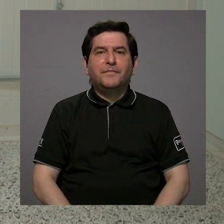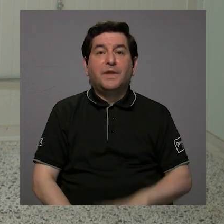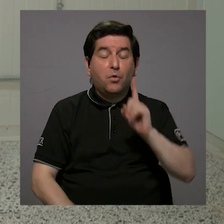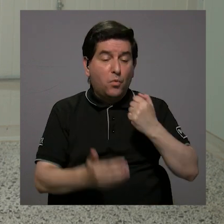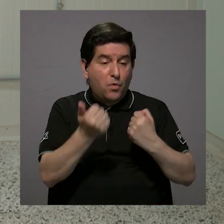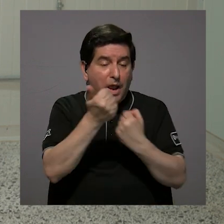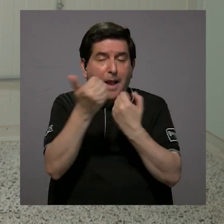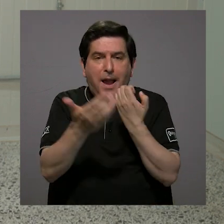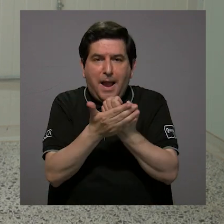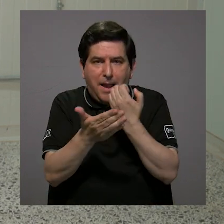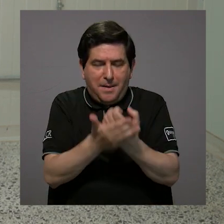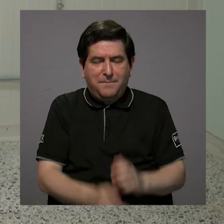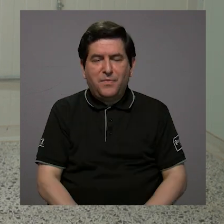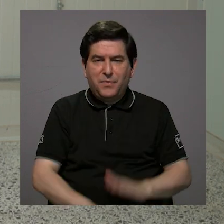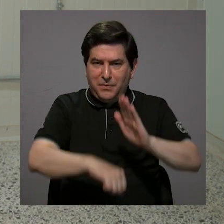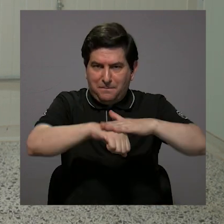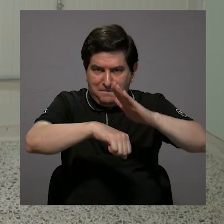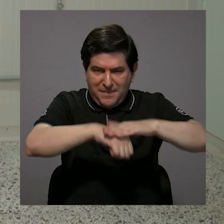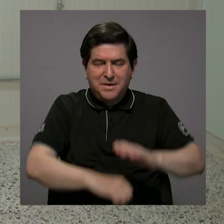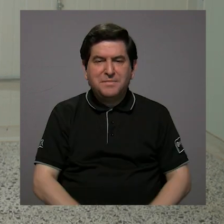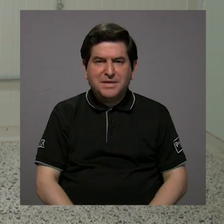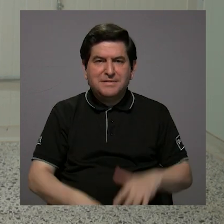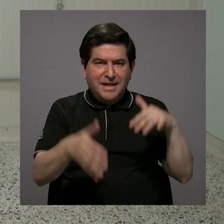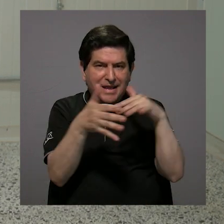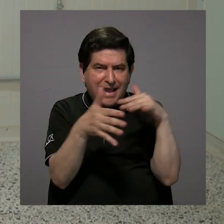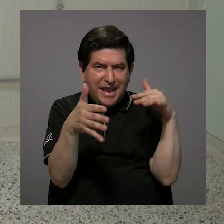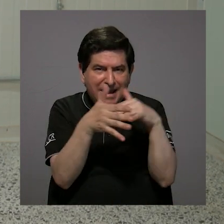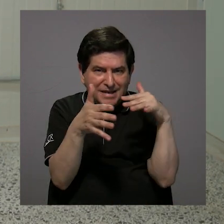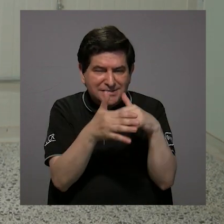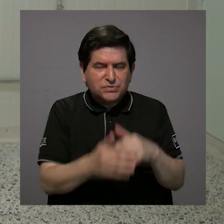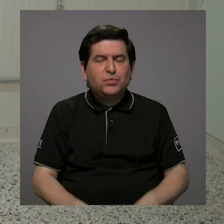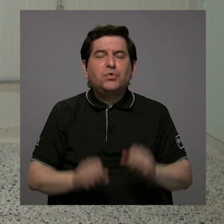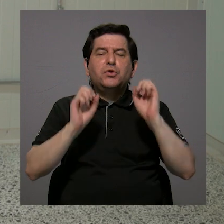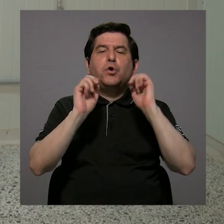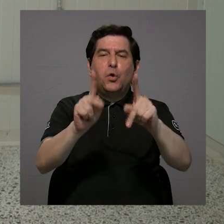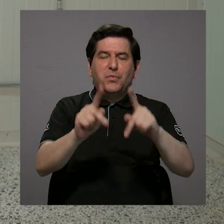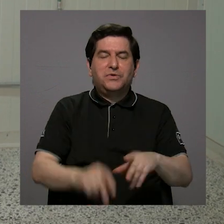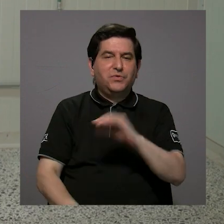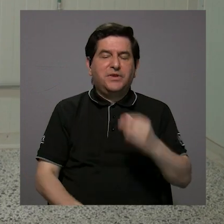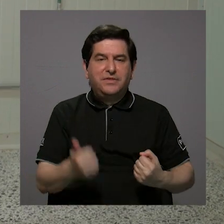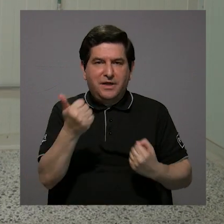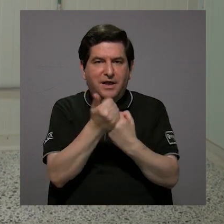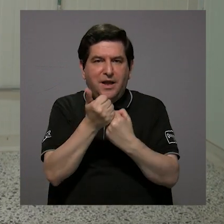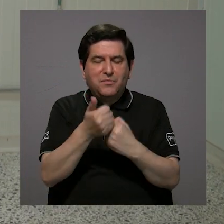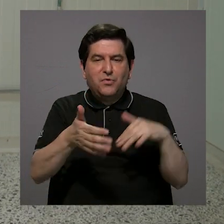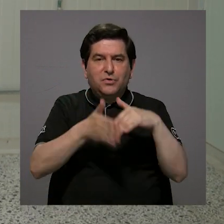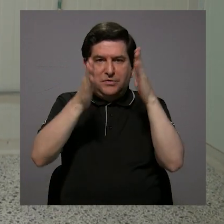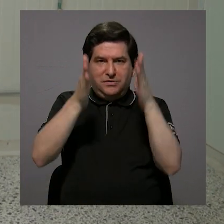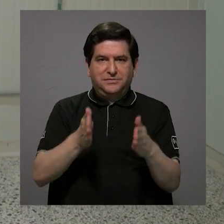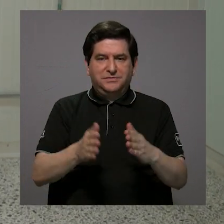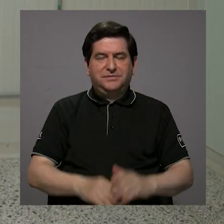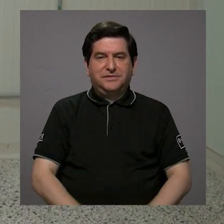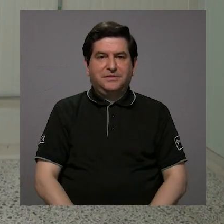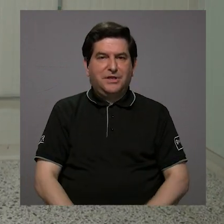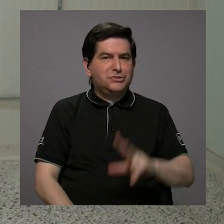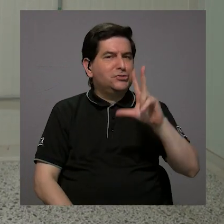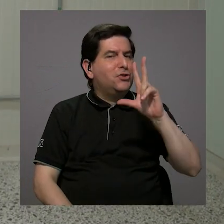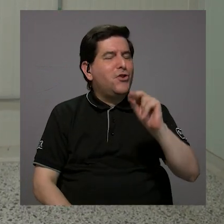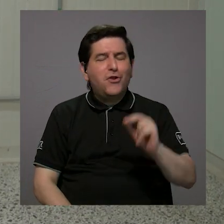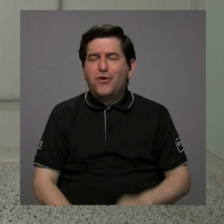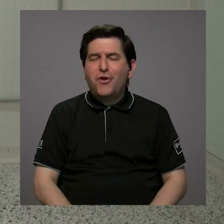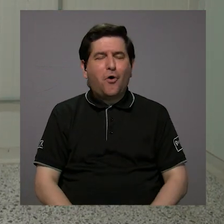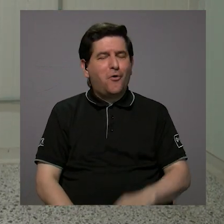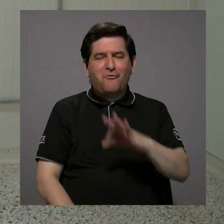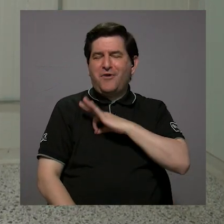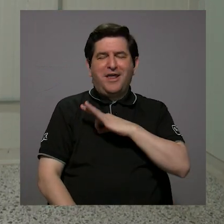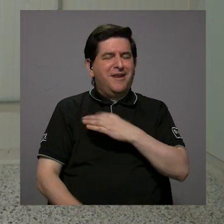es un patrocinio que se usa para que el estudio sea factible y para respaldar a los estudiantes, no